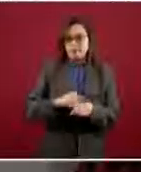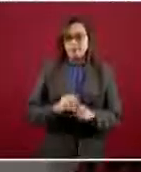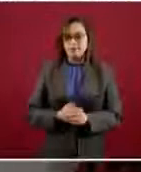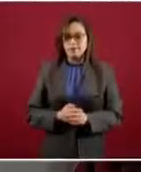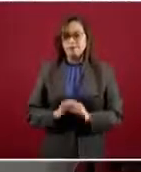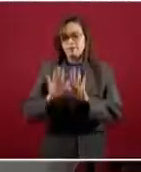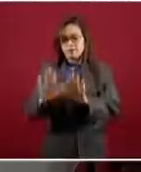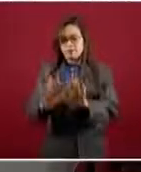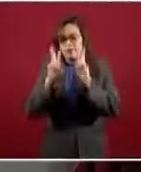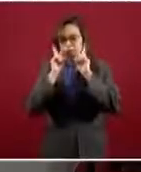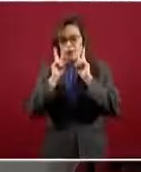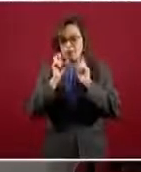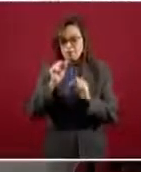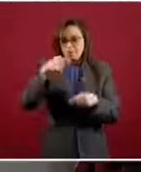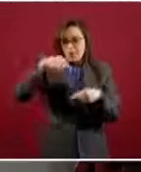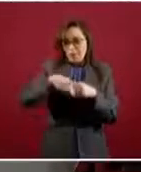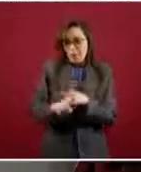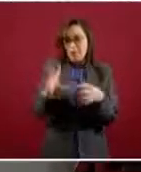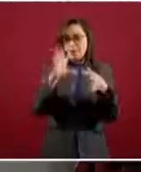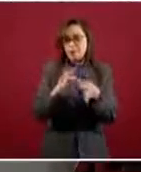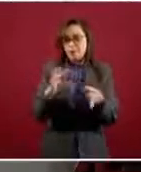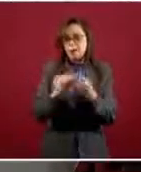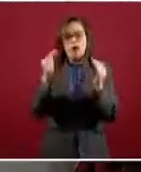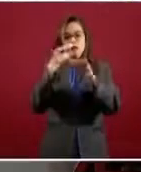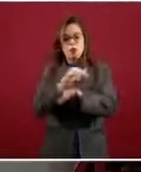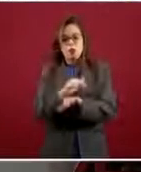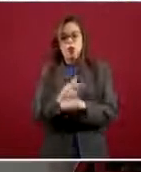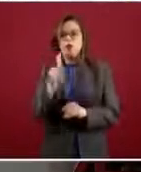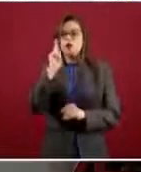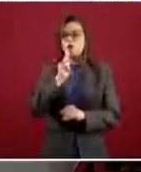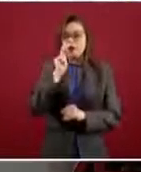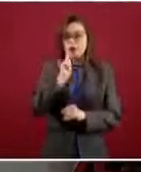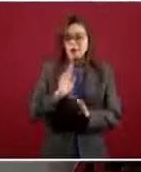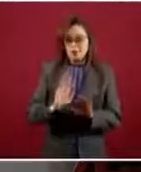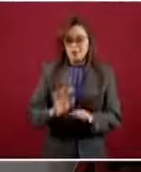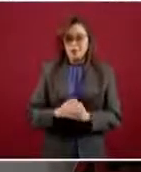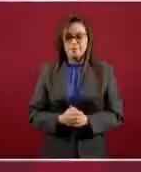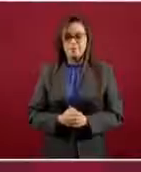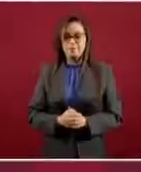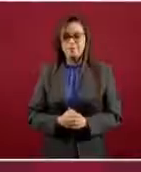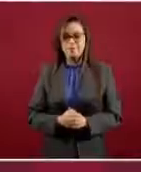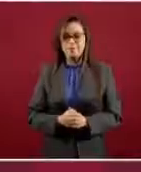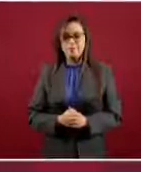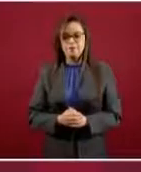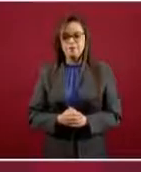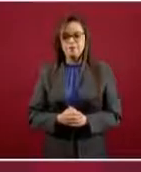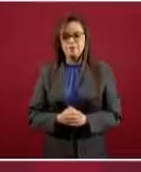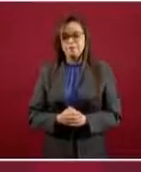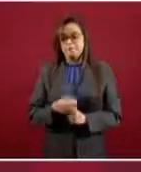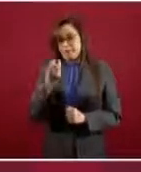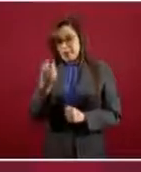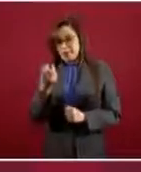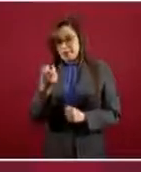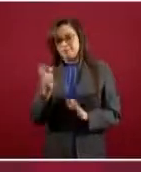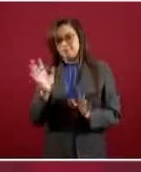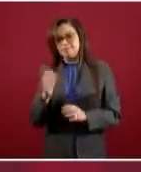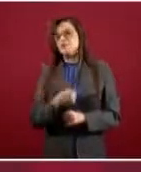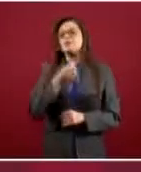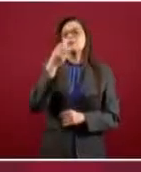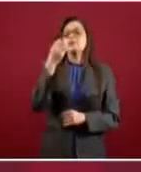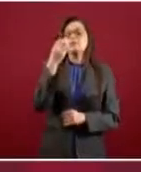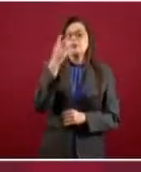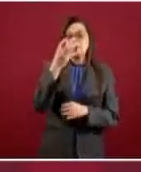pruebas. Gracias, perdón. Sí, seguro, no, al contrario. Gracias. Pruebas. Vamos a decir 3